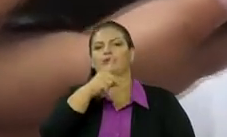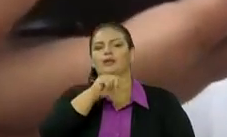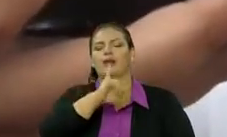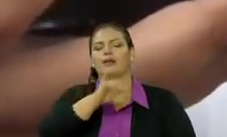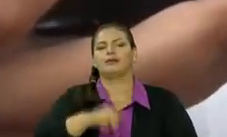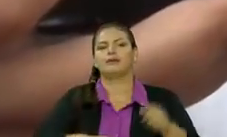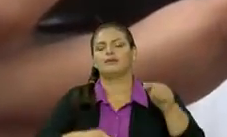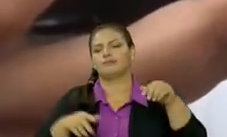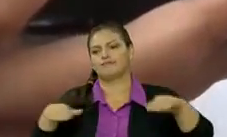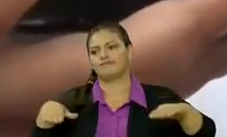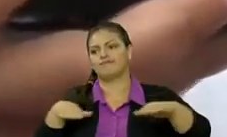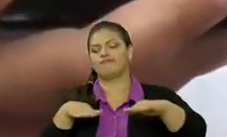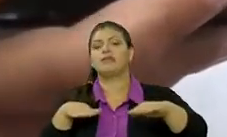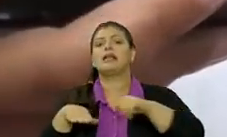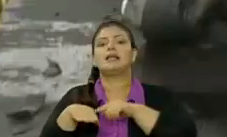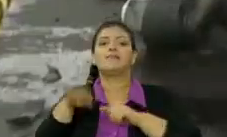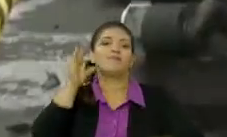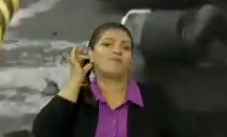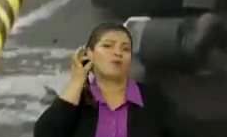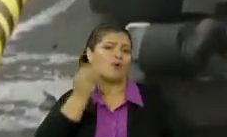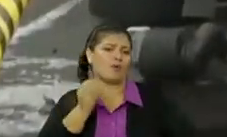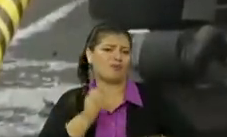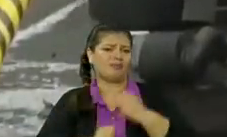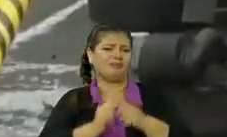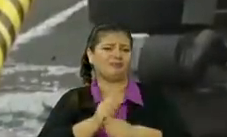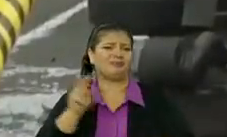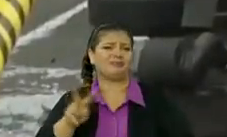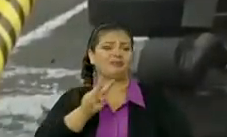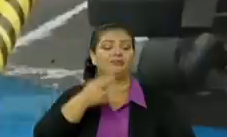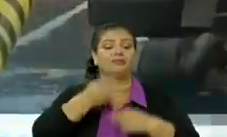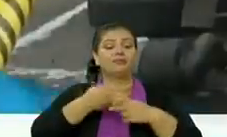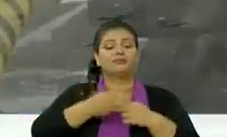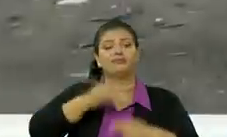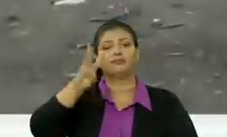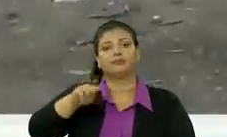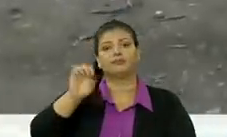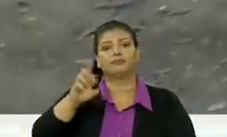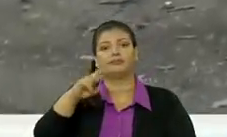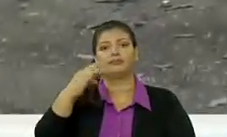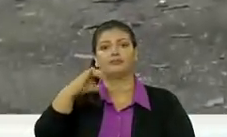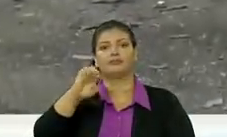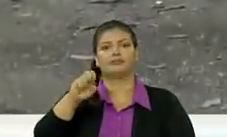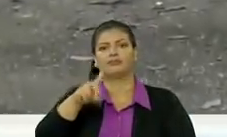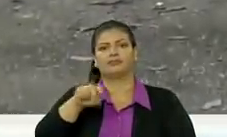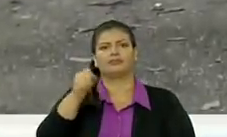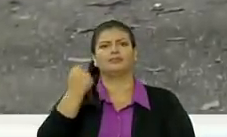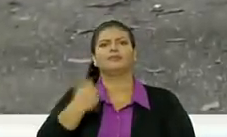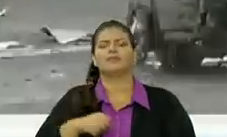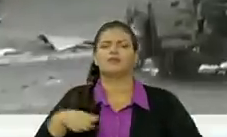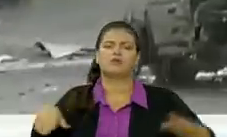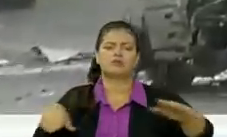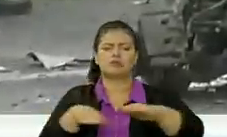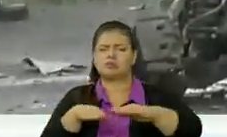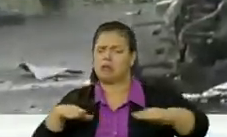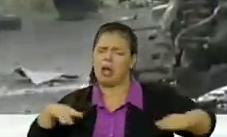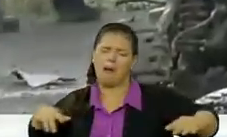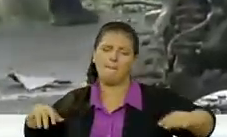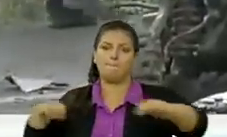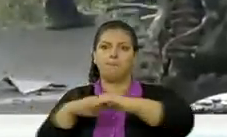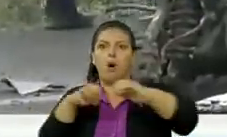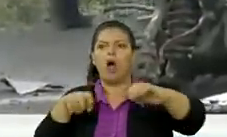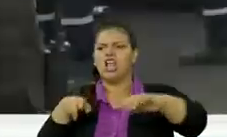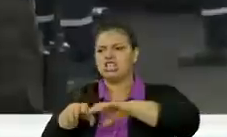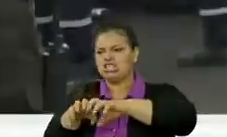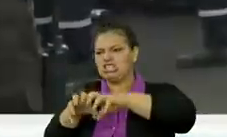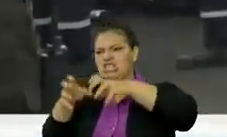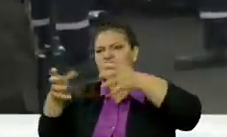Mercedes Pincay, de 22 años. Según las investigaciones preliminares, los trabajos que se realizaban de mantenimiento de la vía habrían ocasionado